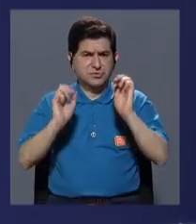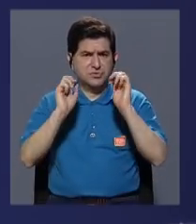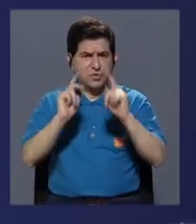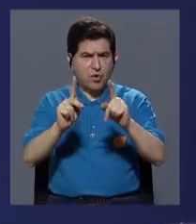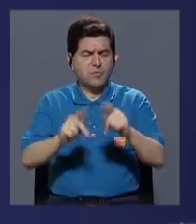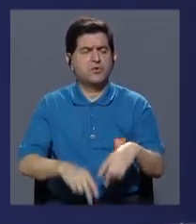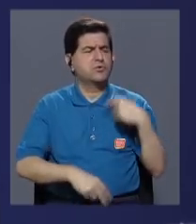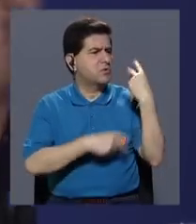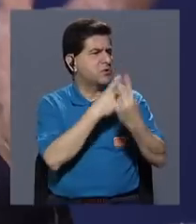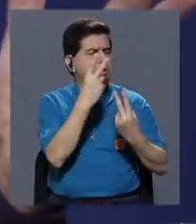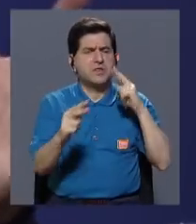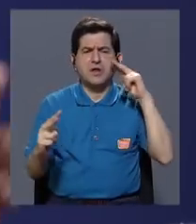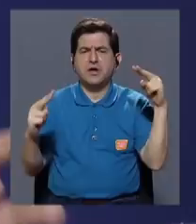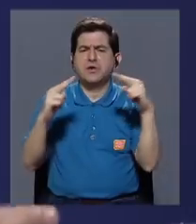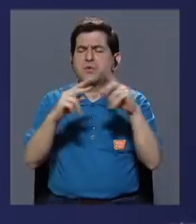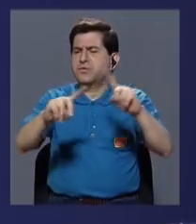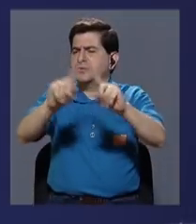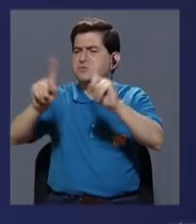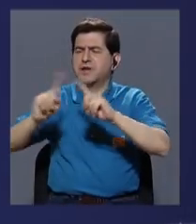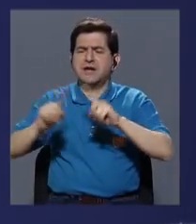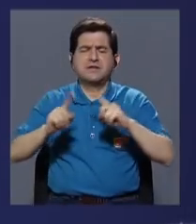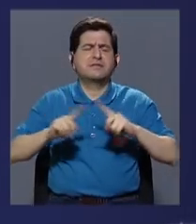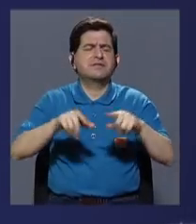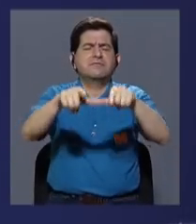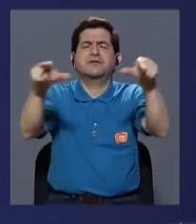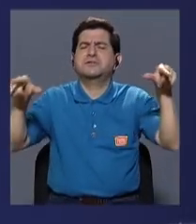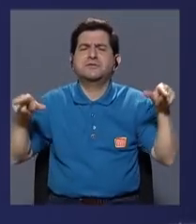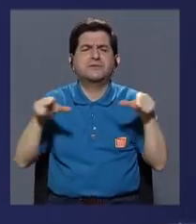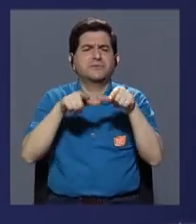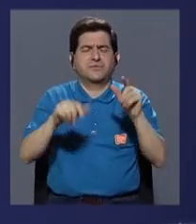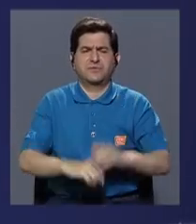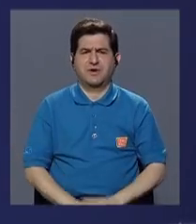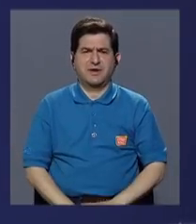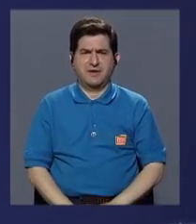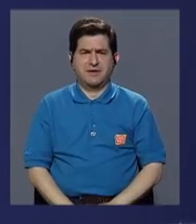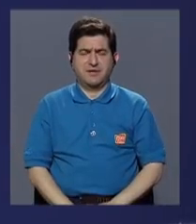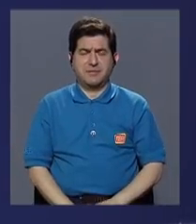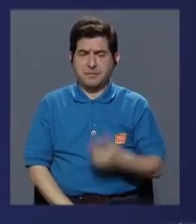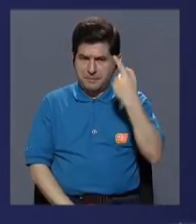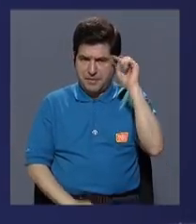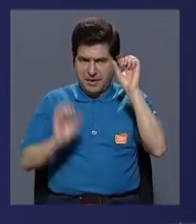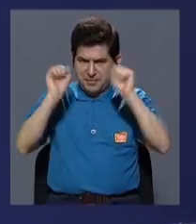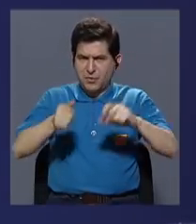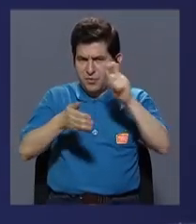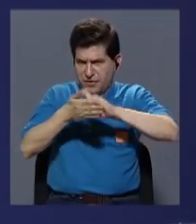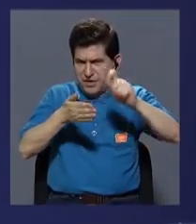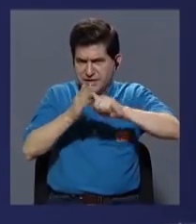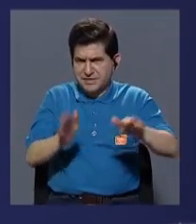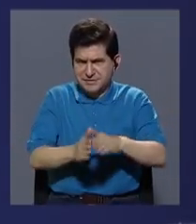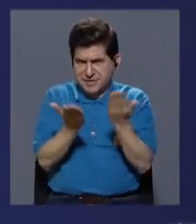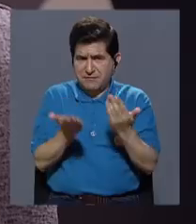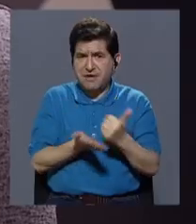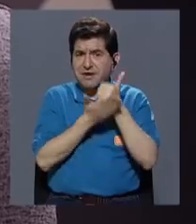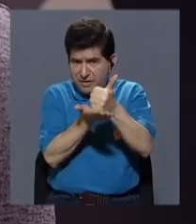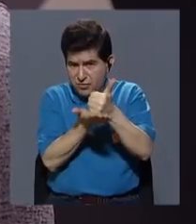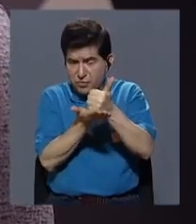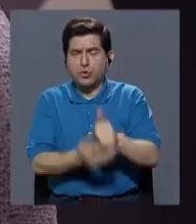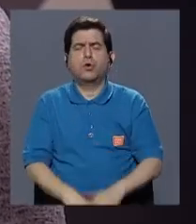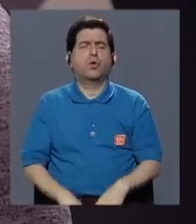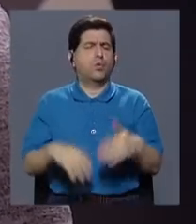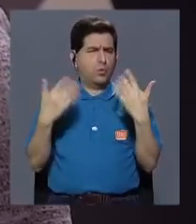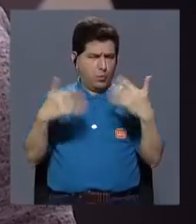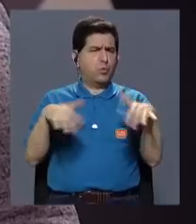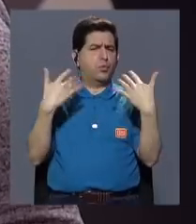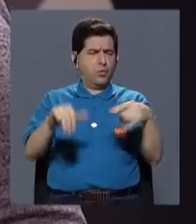la oportunidad como de viajar y conocer otros horizontes en la escritura de este libro mucho porque a